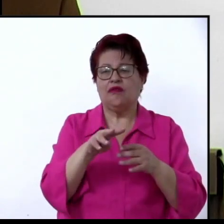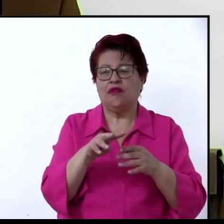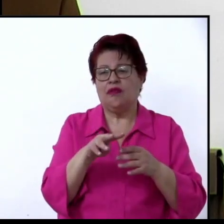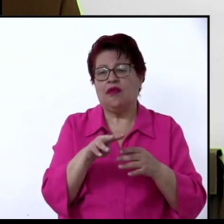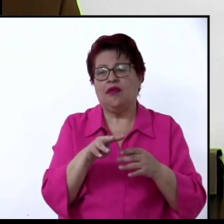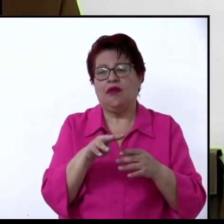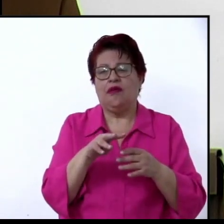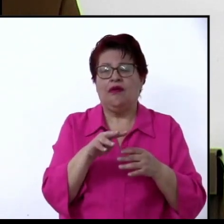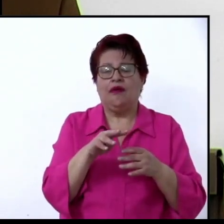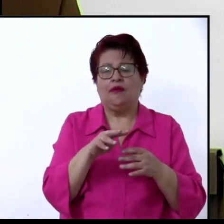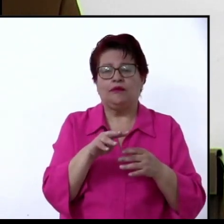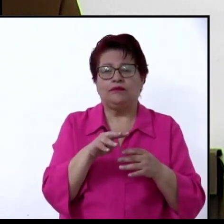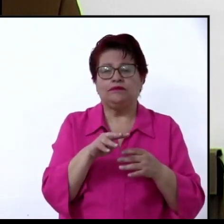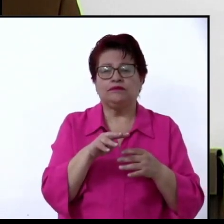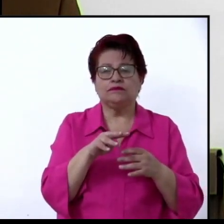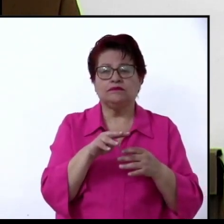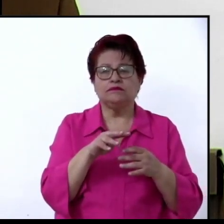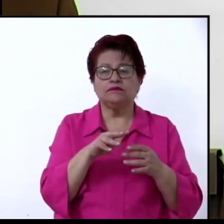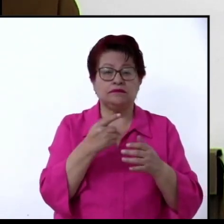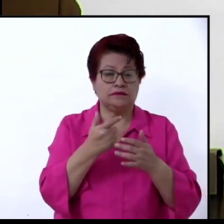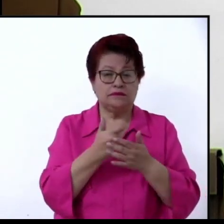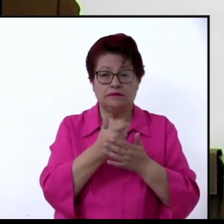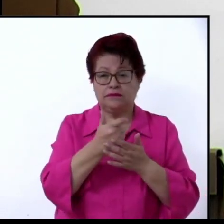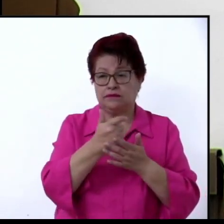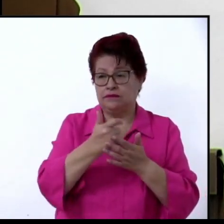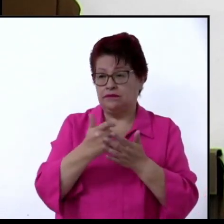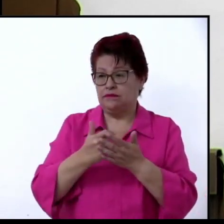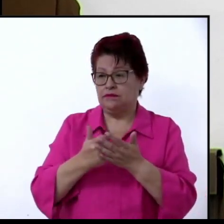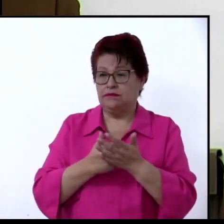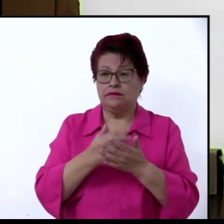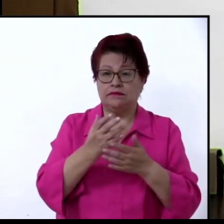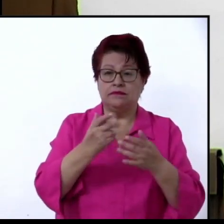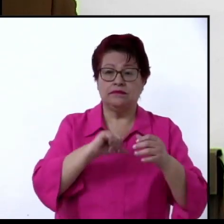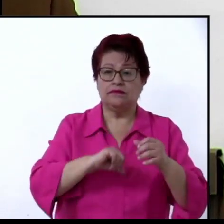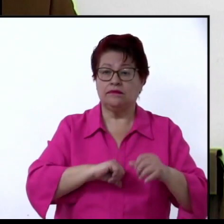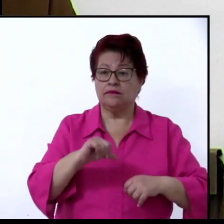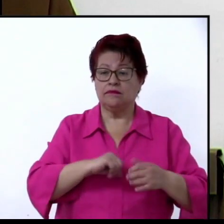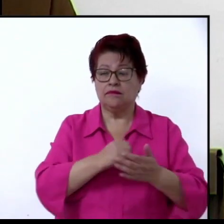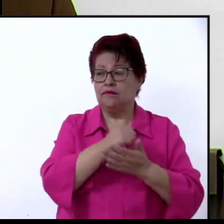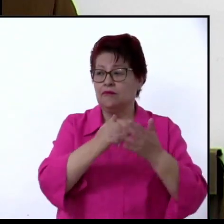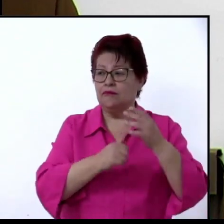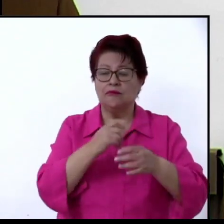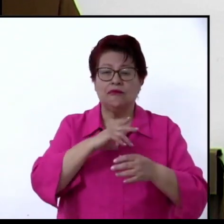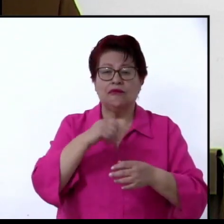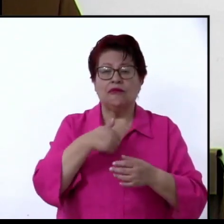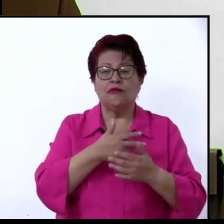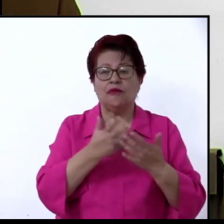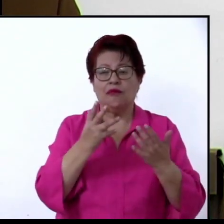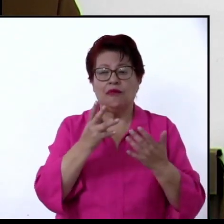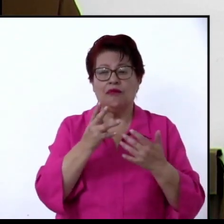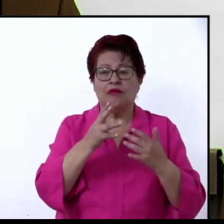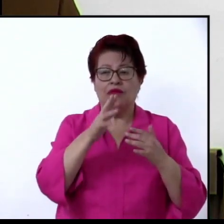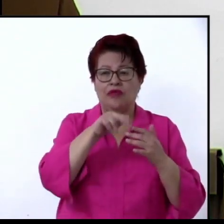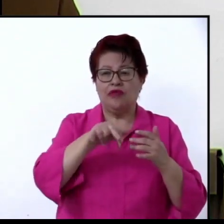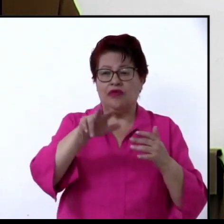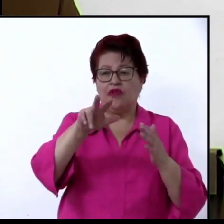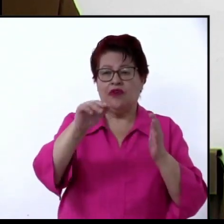2019. El reparto de utilidades en la Ciudad de México fue de